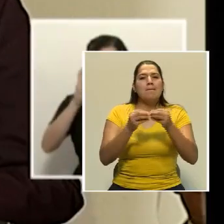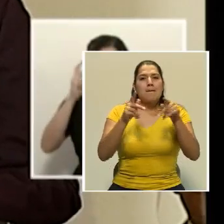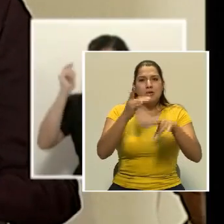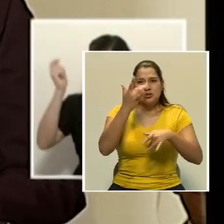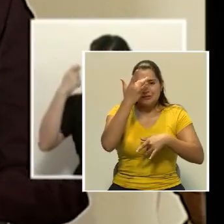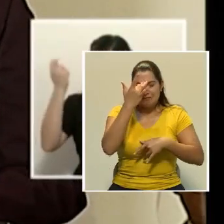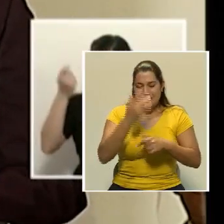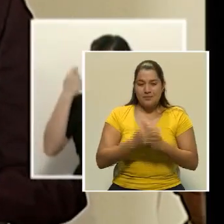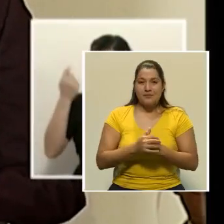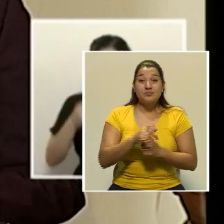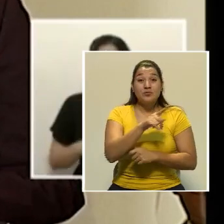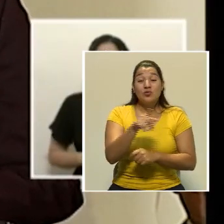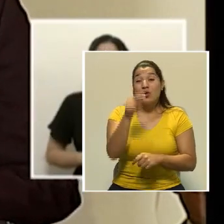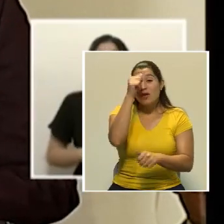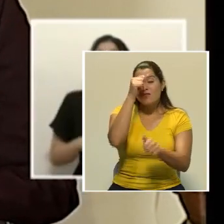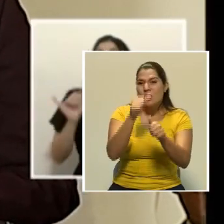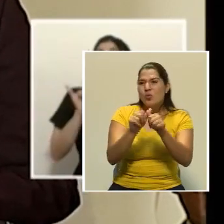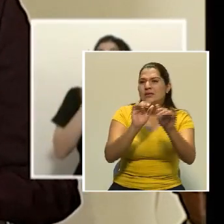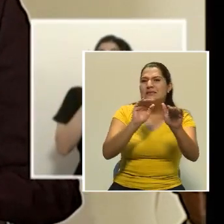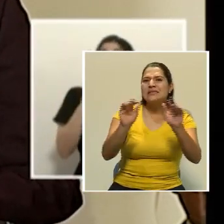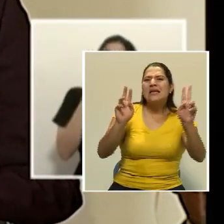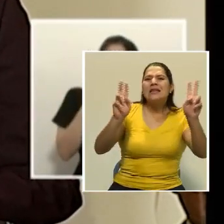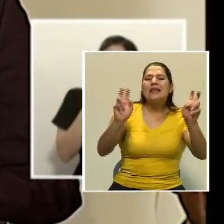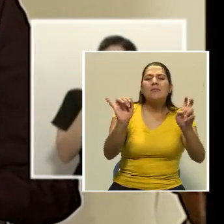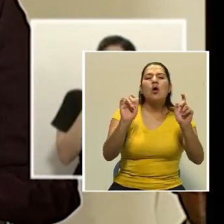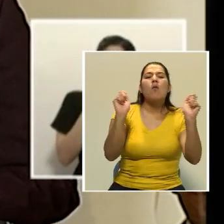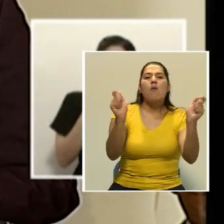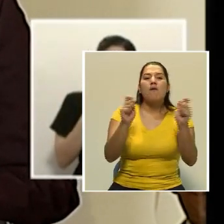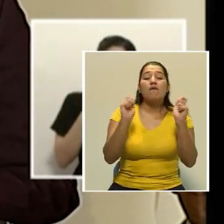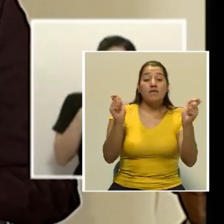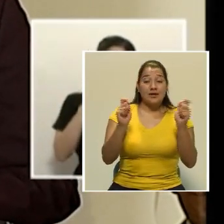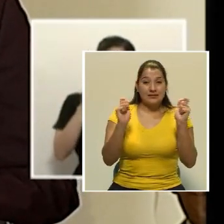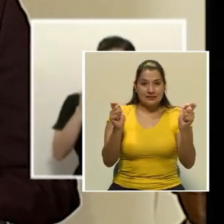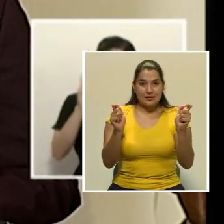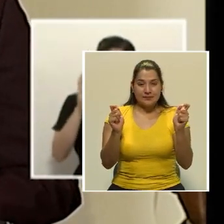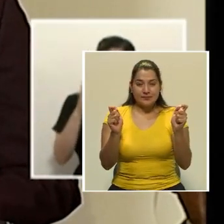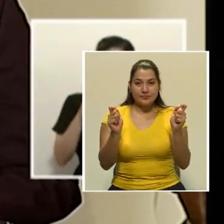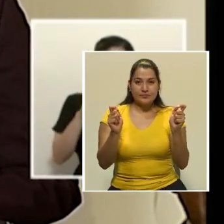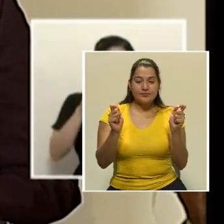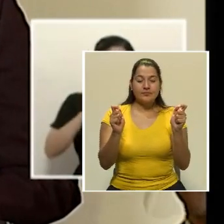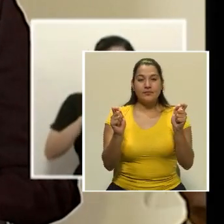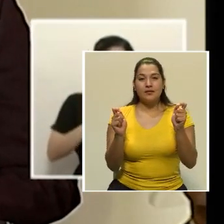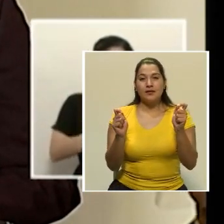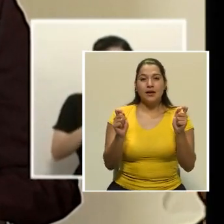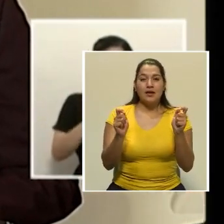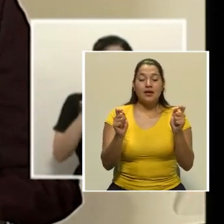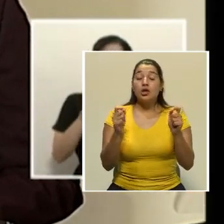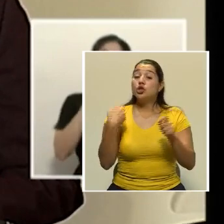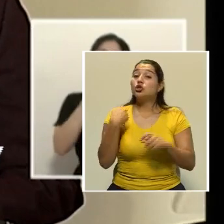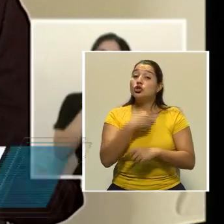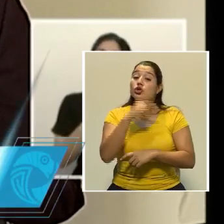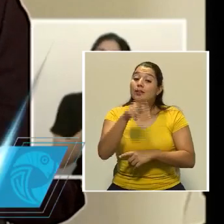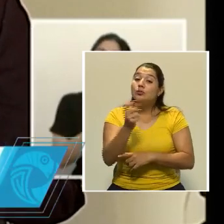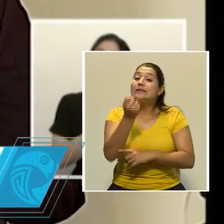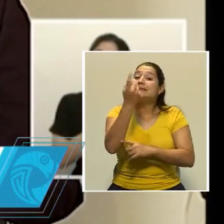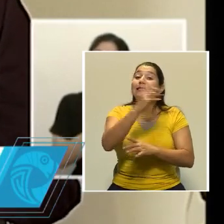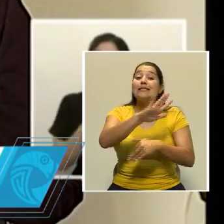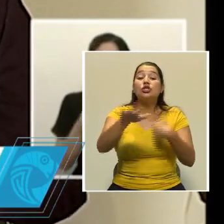fiestas, como usted indica, aquí hay un asunto que es ineludiblemente responsabilidad